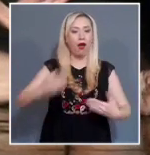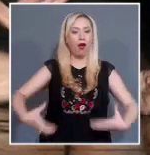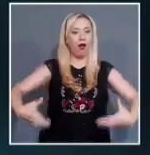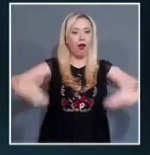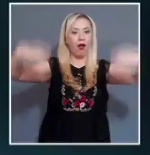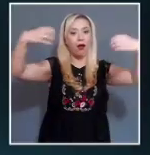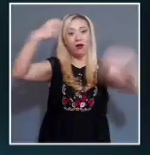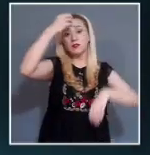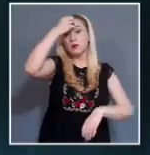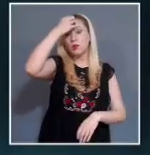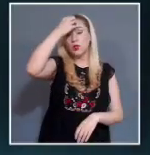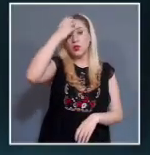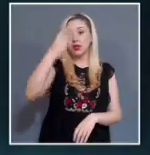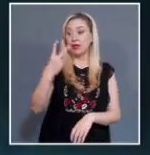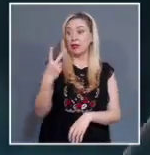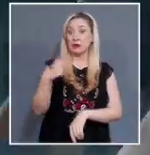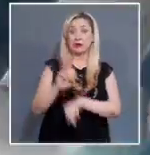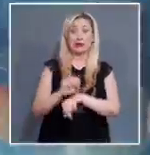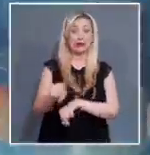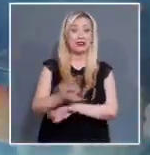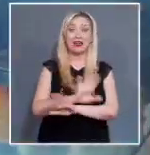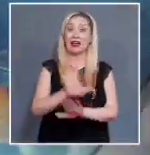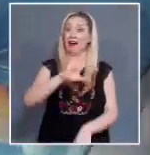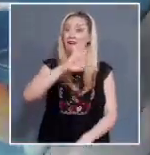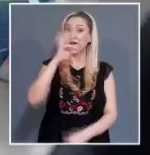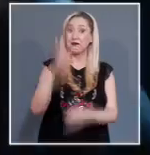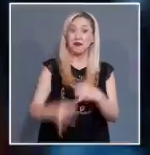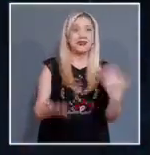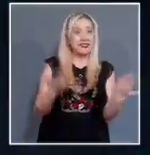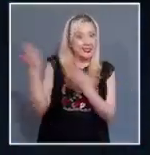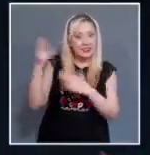de semana. Boletos en taquilla.